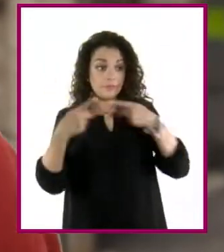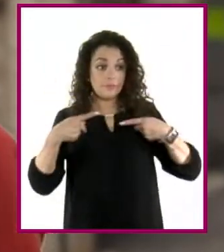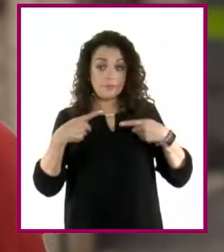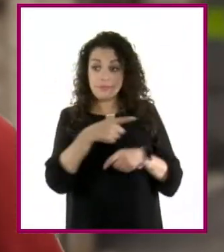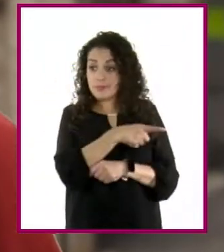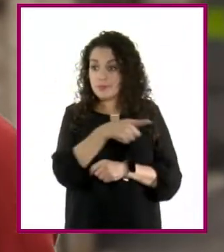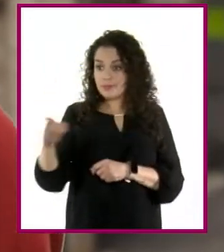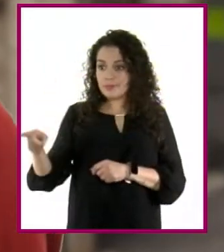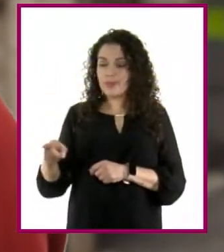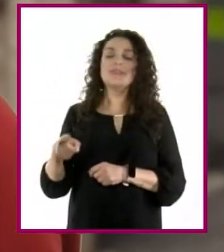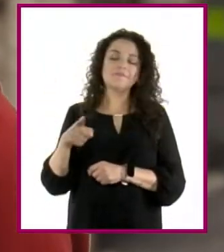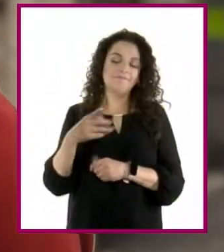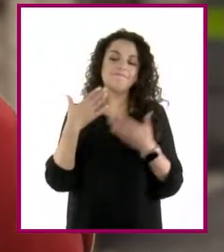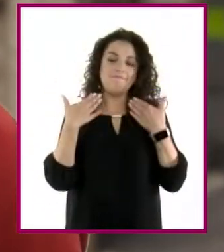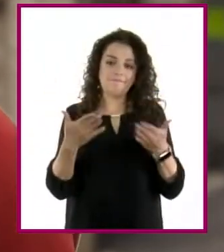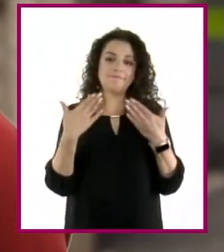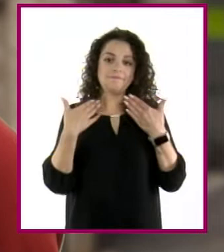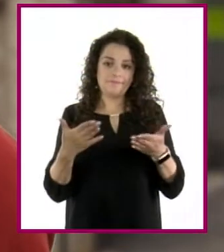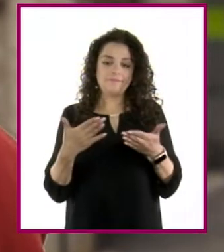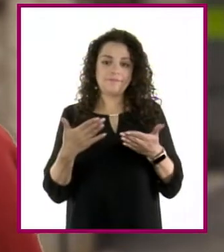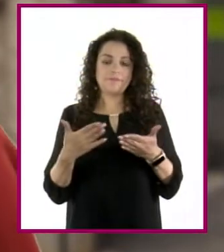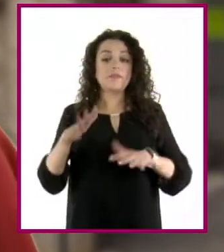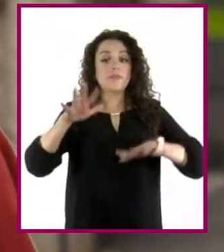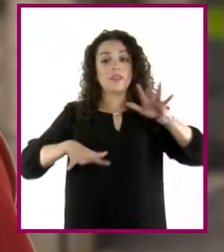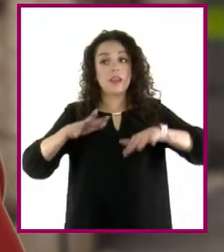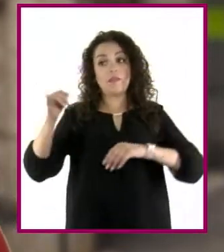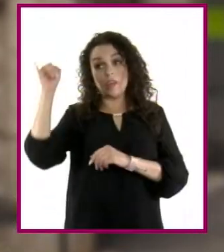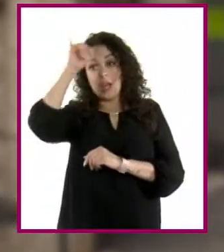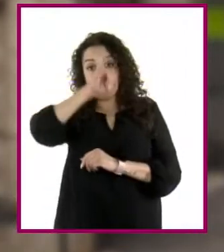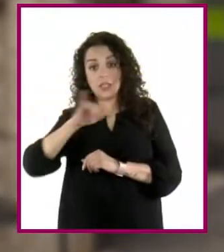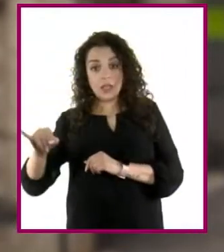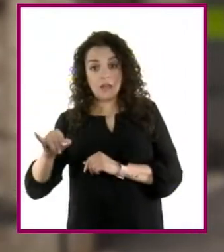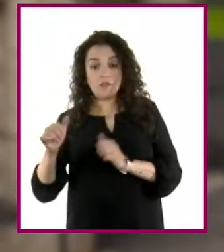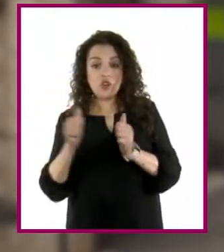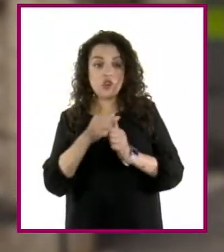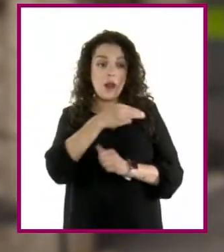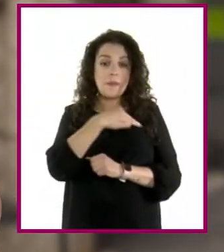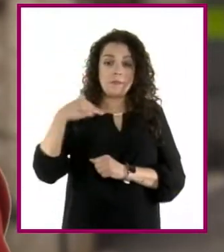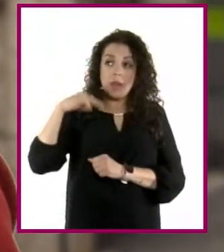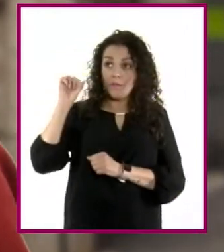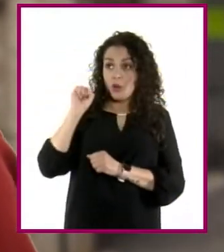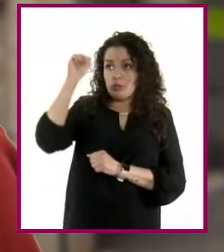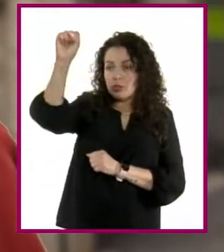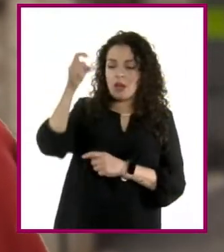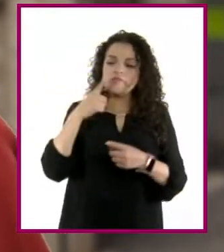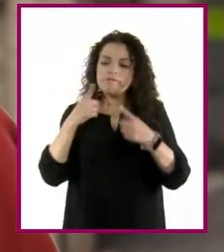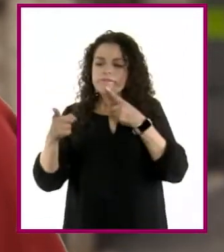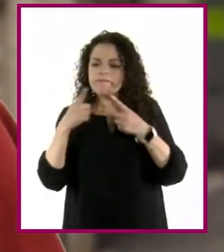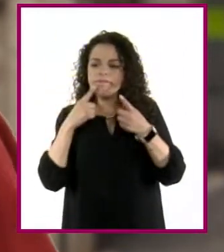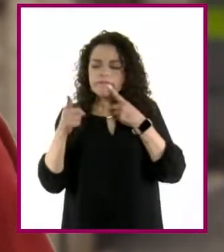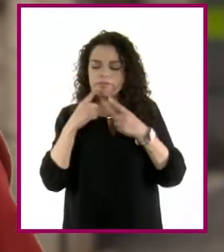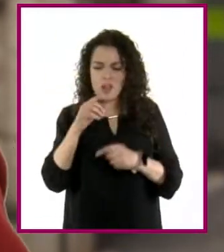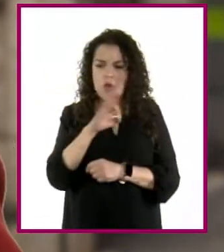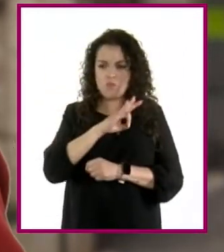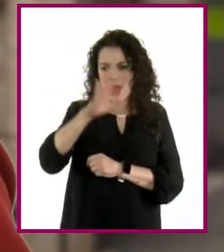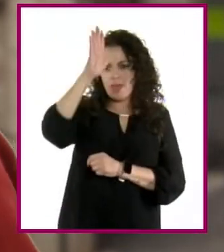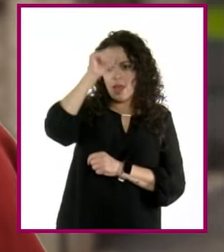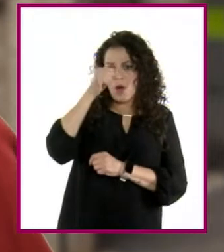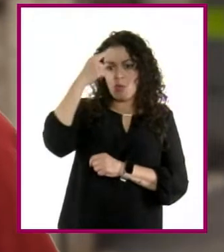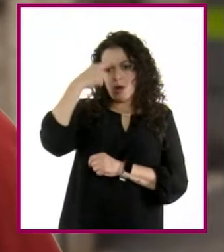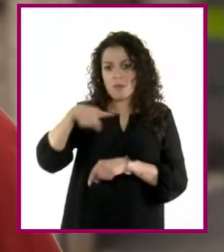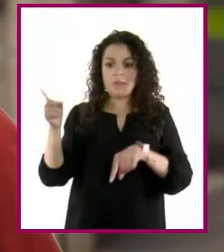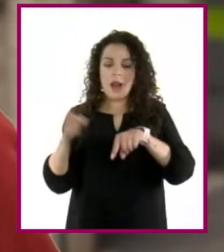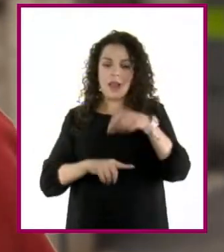En muchísimos casos, los patrones llegan a acuerdos con miembros del sindicato para sabotear las huelgas o debilitan la